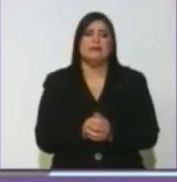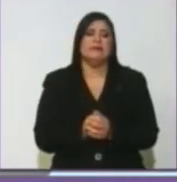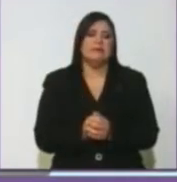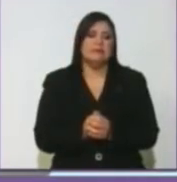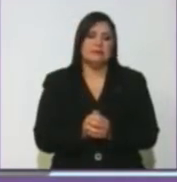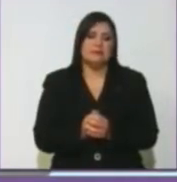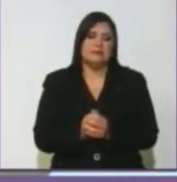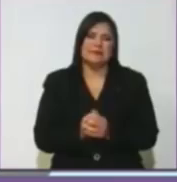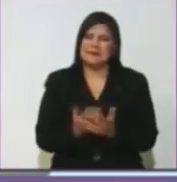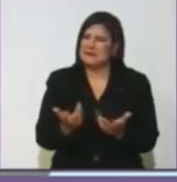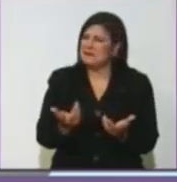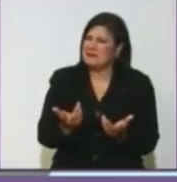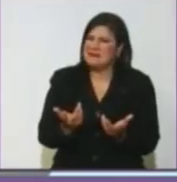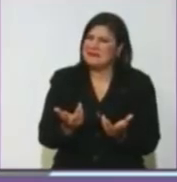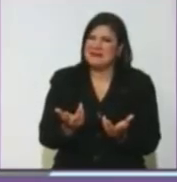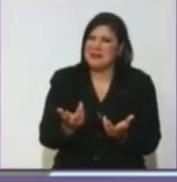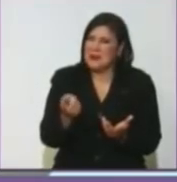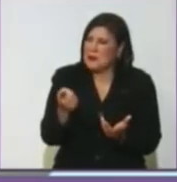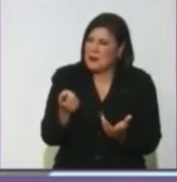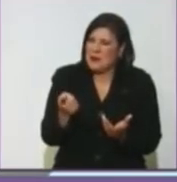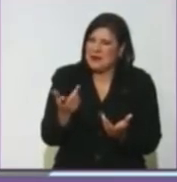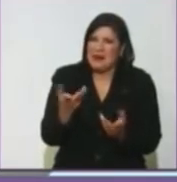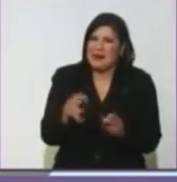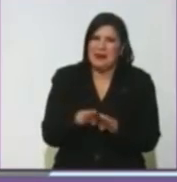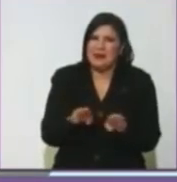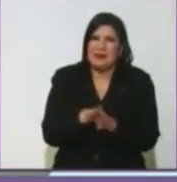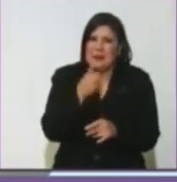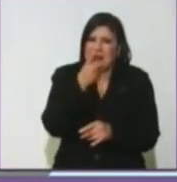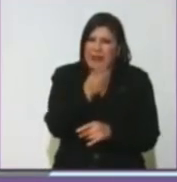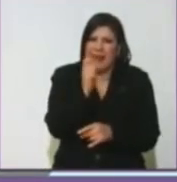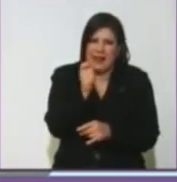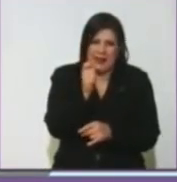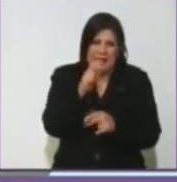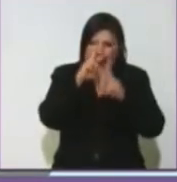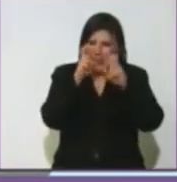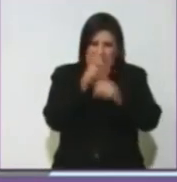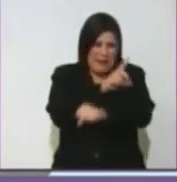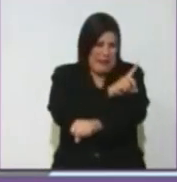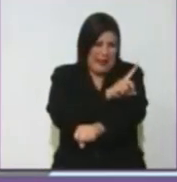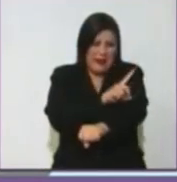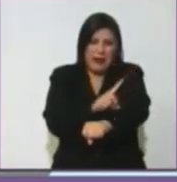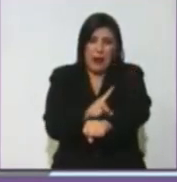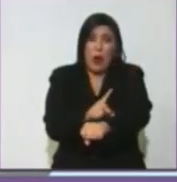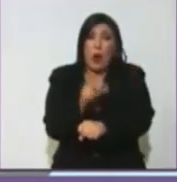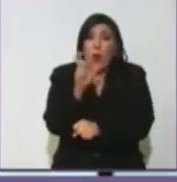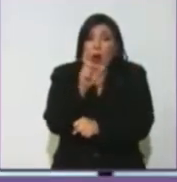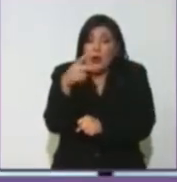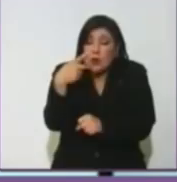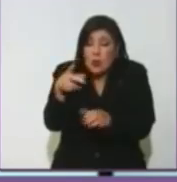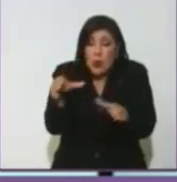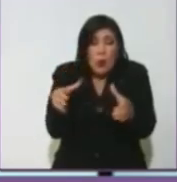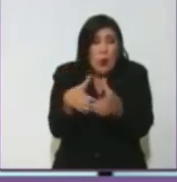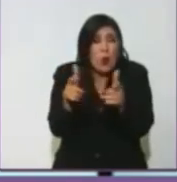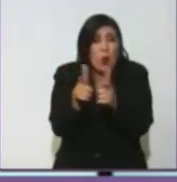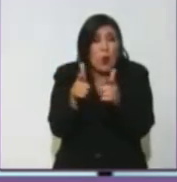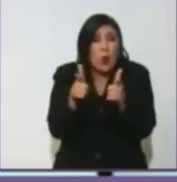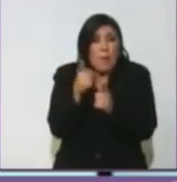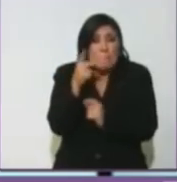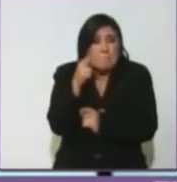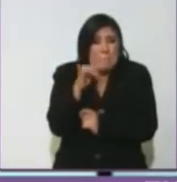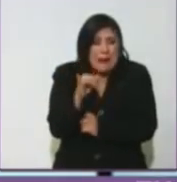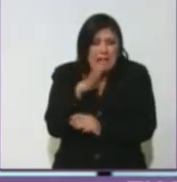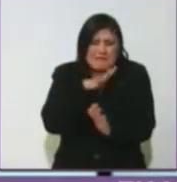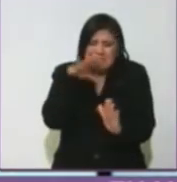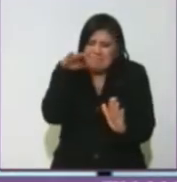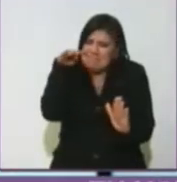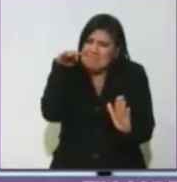muchas atreves a hablar del tema de los delegados cuando tu partido tiene sumido al país en la